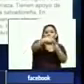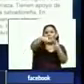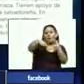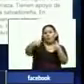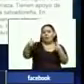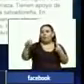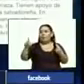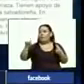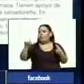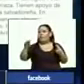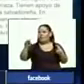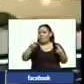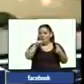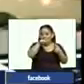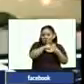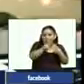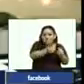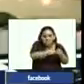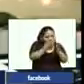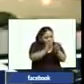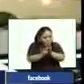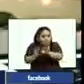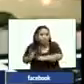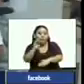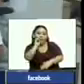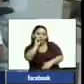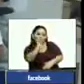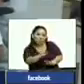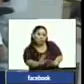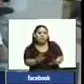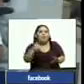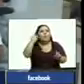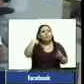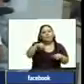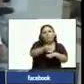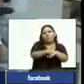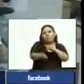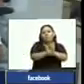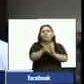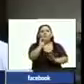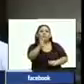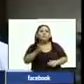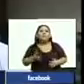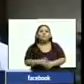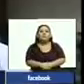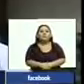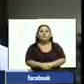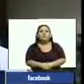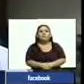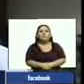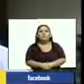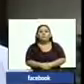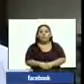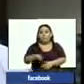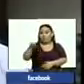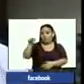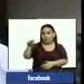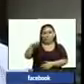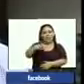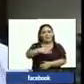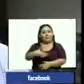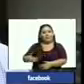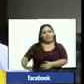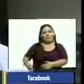estaría detrás del presunto operativo. Esto responde el diputado por Gana. Creo que el expresidente